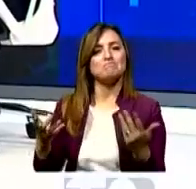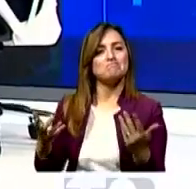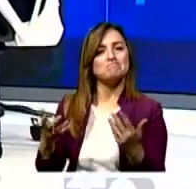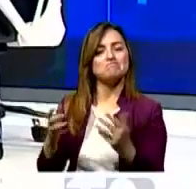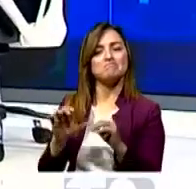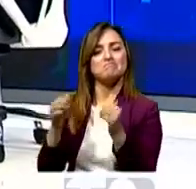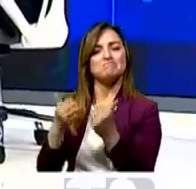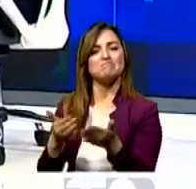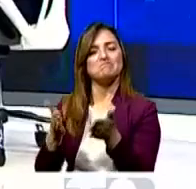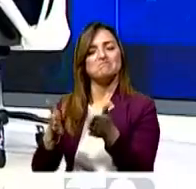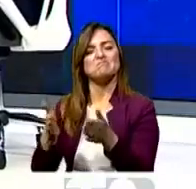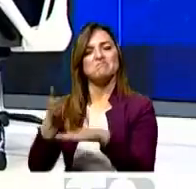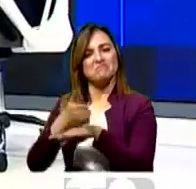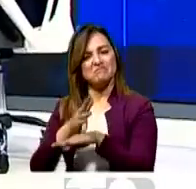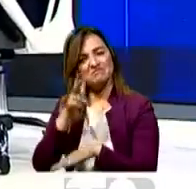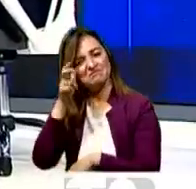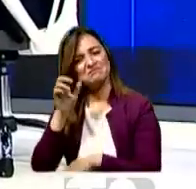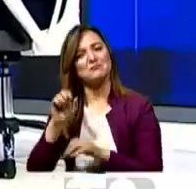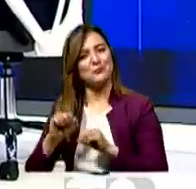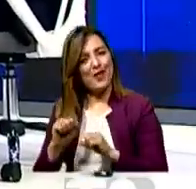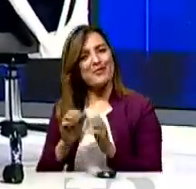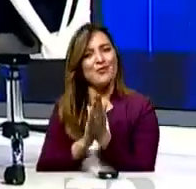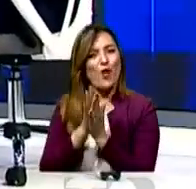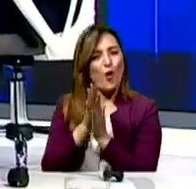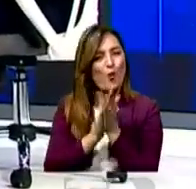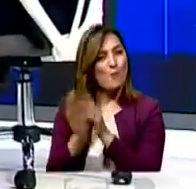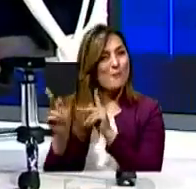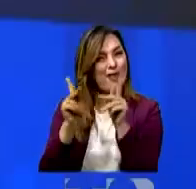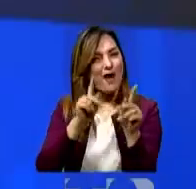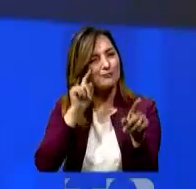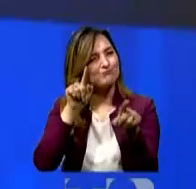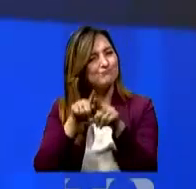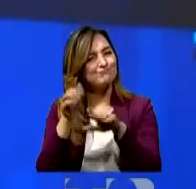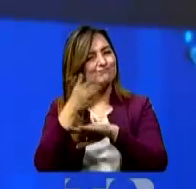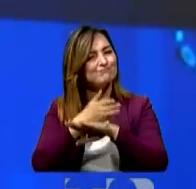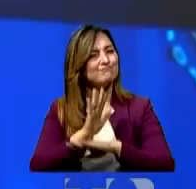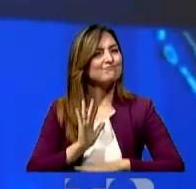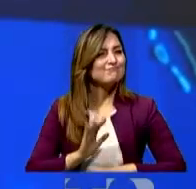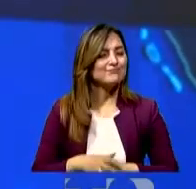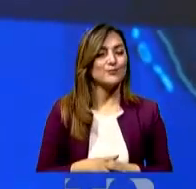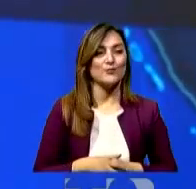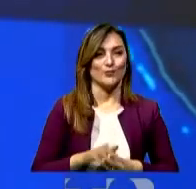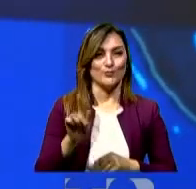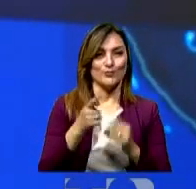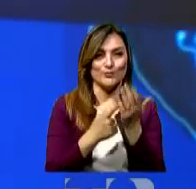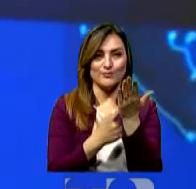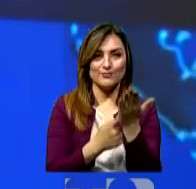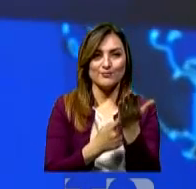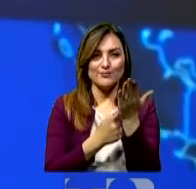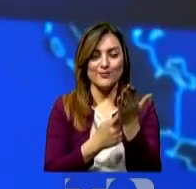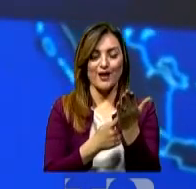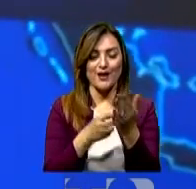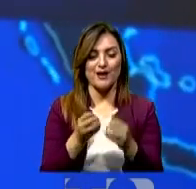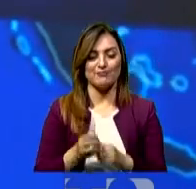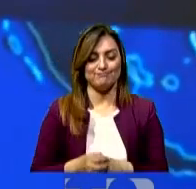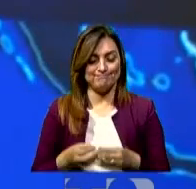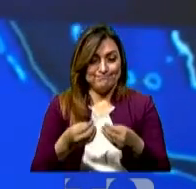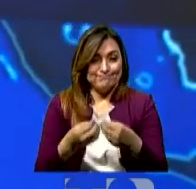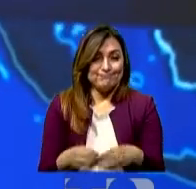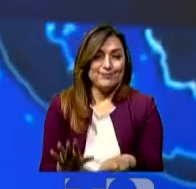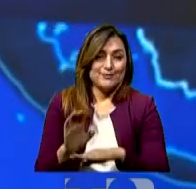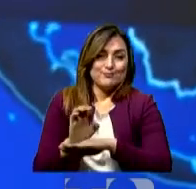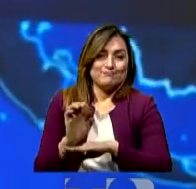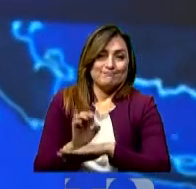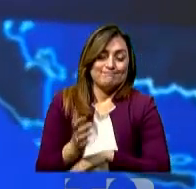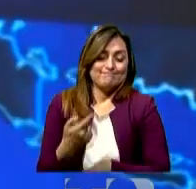que eso puede estar pasando para que todo se hizo en base a acuerdos en ese análisis en este análisis quienes pierden son los ecuatorianos declaró